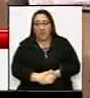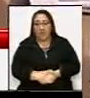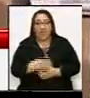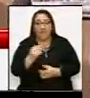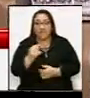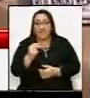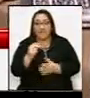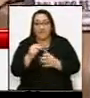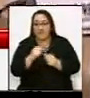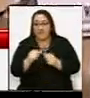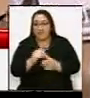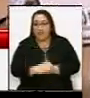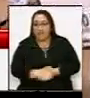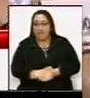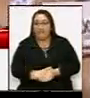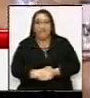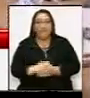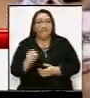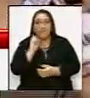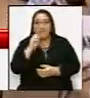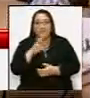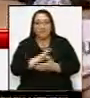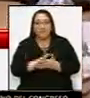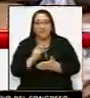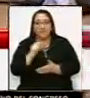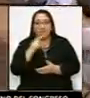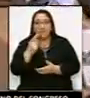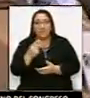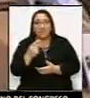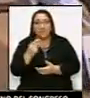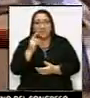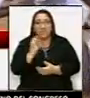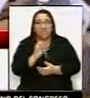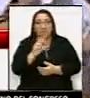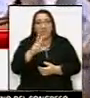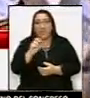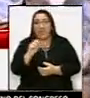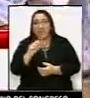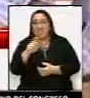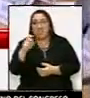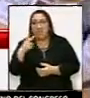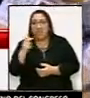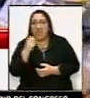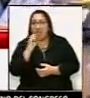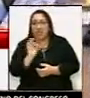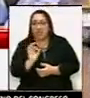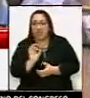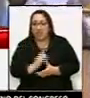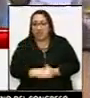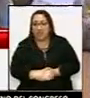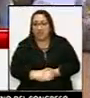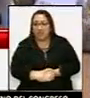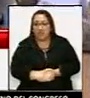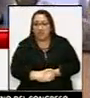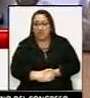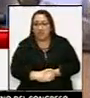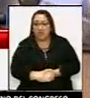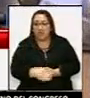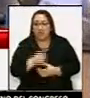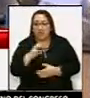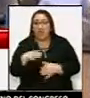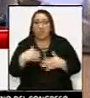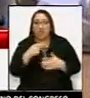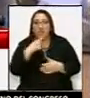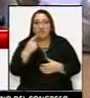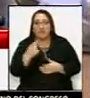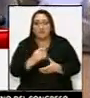número. No se está diciendo que sea o no 130. Lo que se está diciendo es que